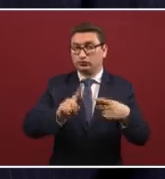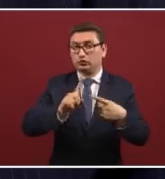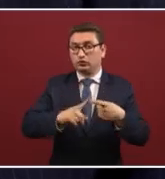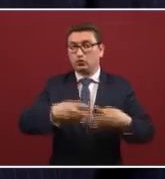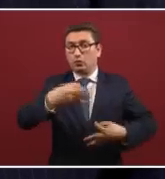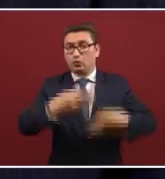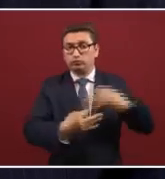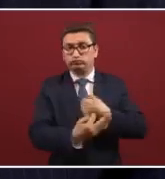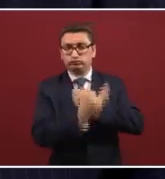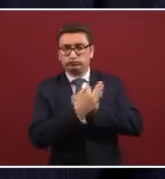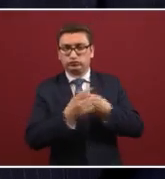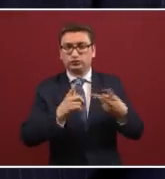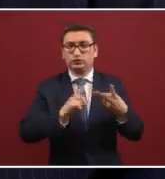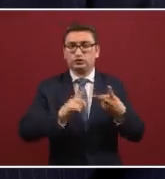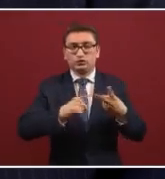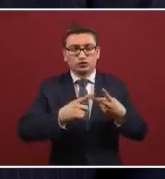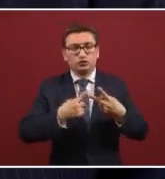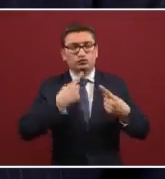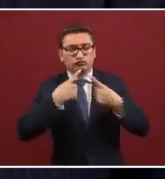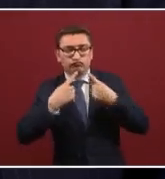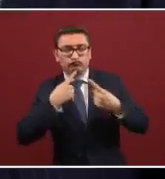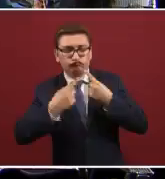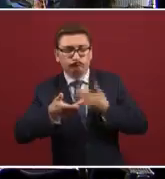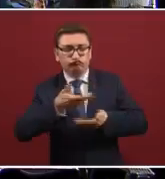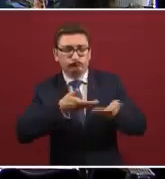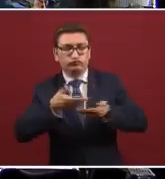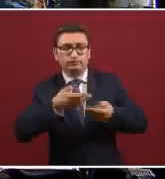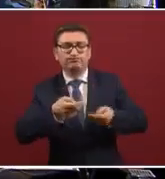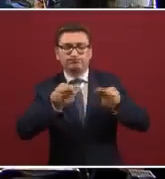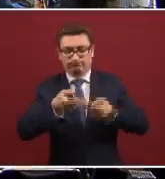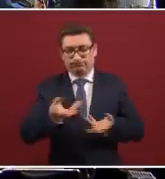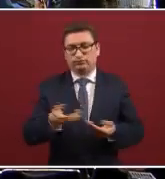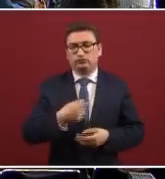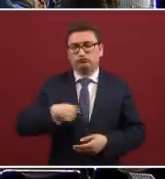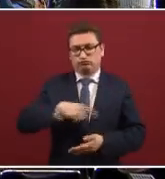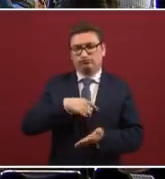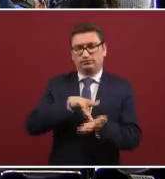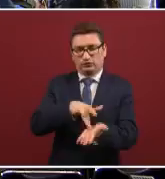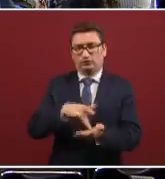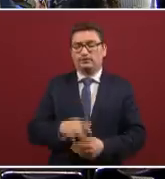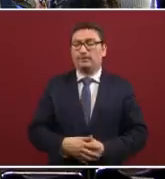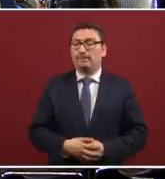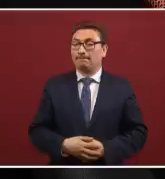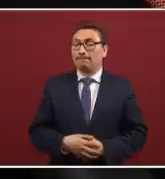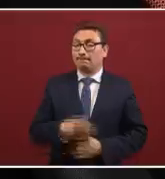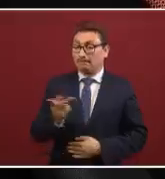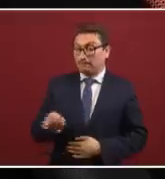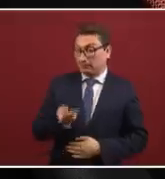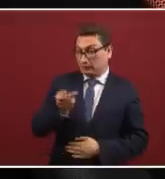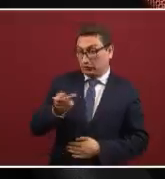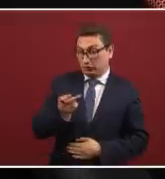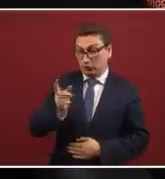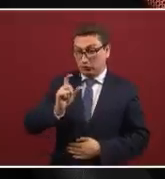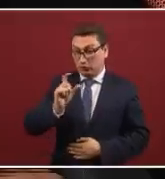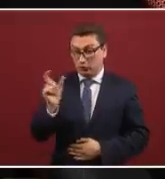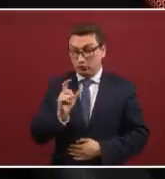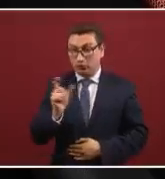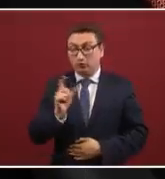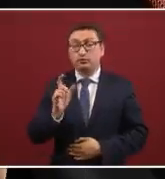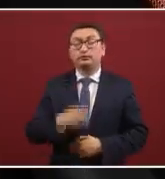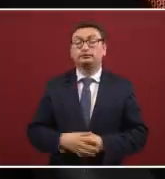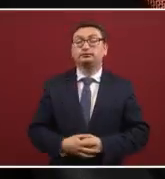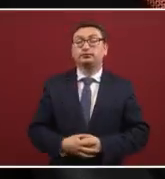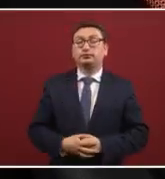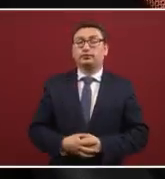la negociación en la cual estamos apoyando. ¿Y hay medidas sobre la mesa restitutorias para